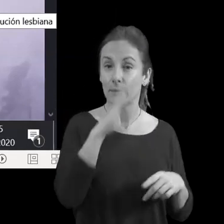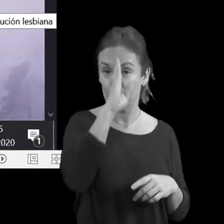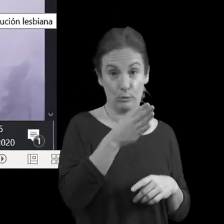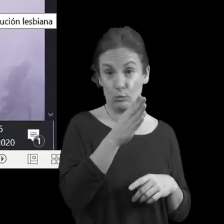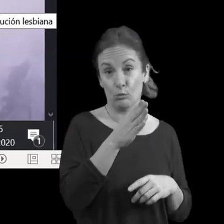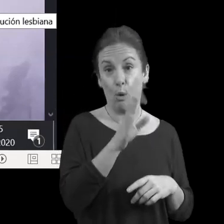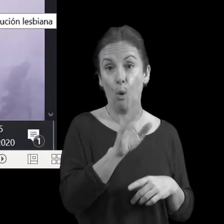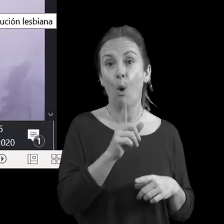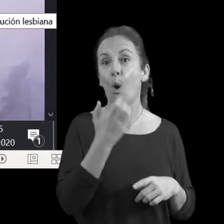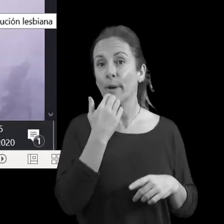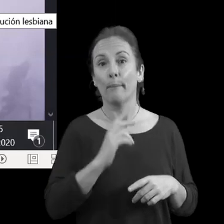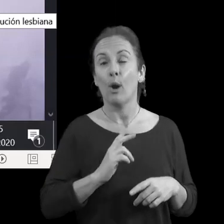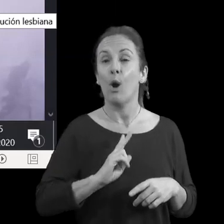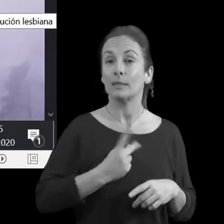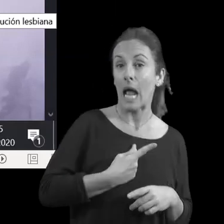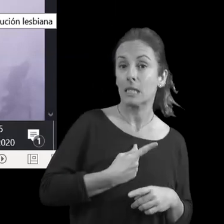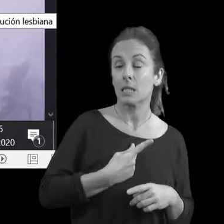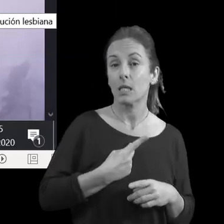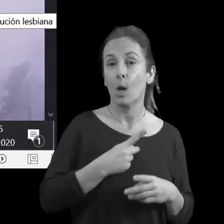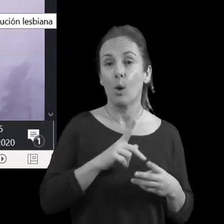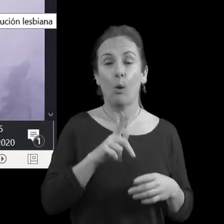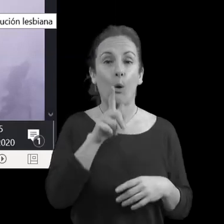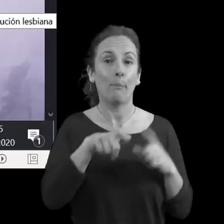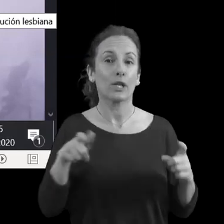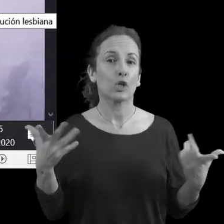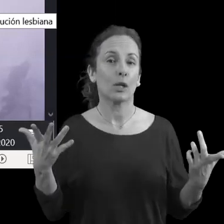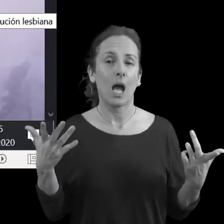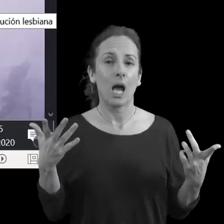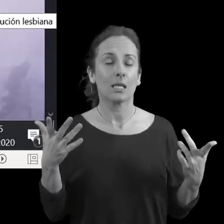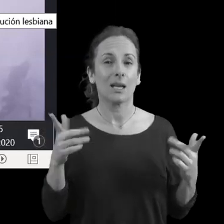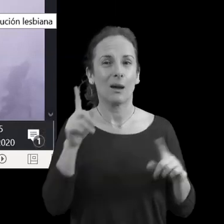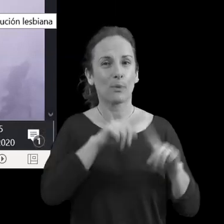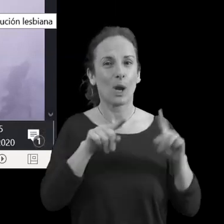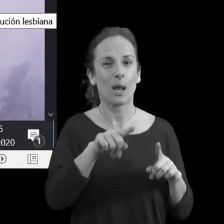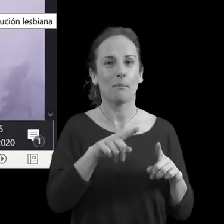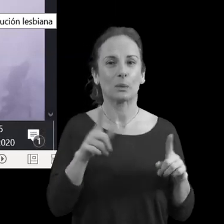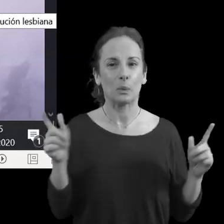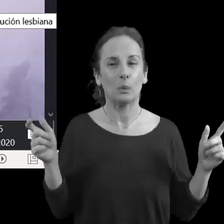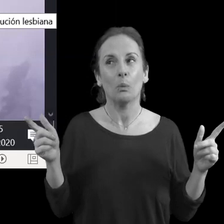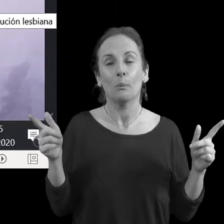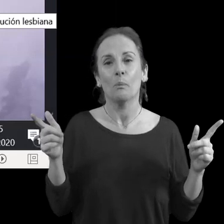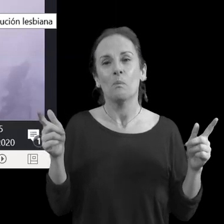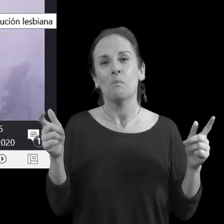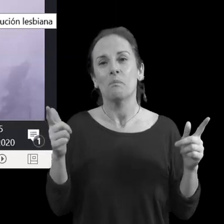heterosexuales, o las personas trans, o las personas no heteronormativas. La cuestión está en qué pasa